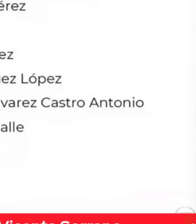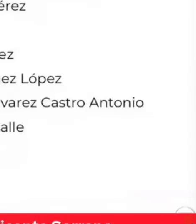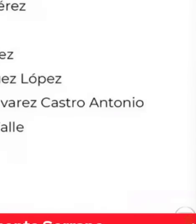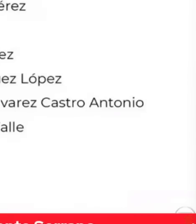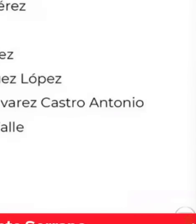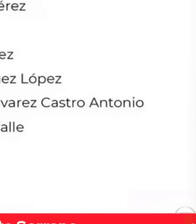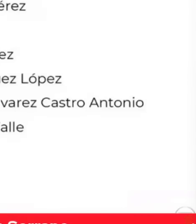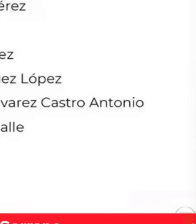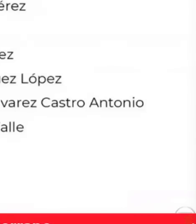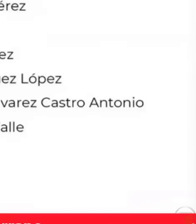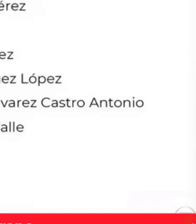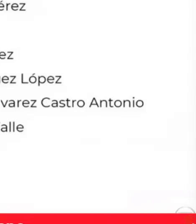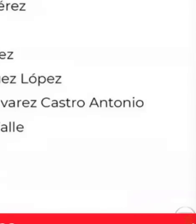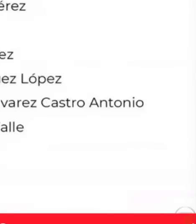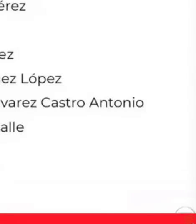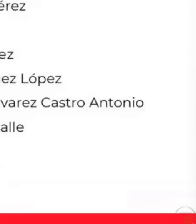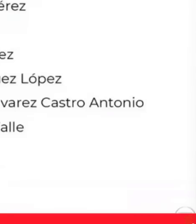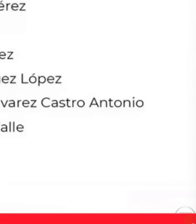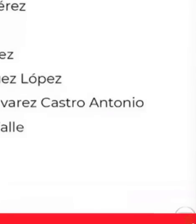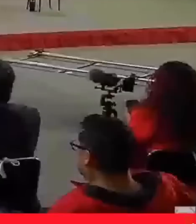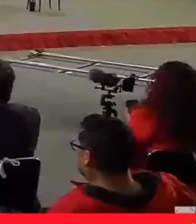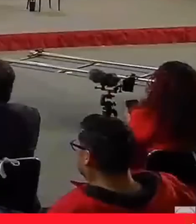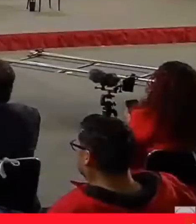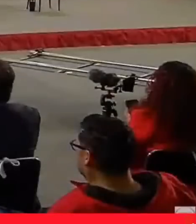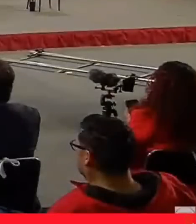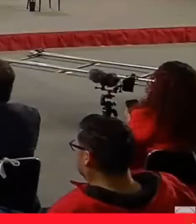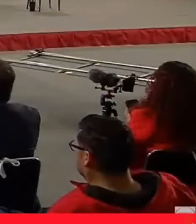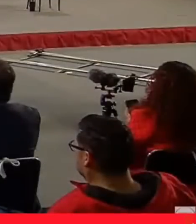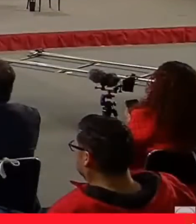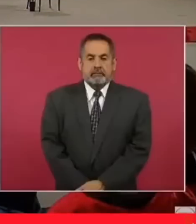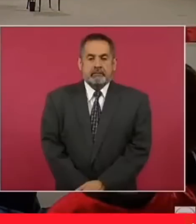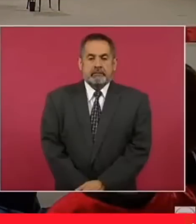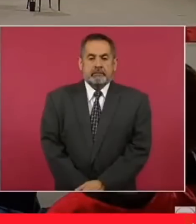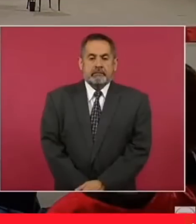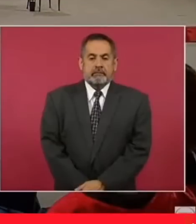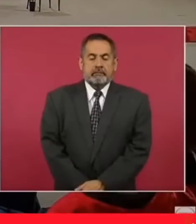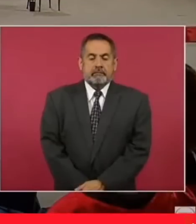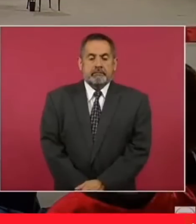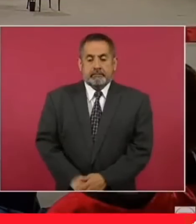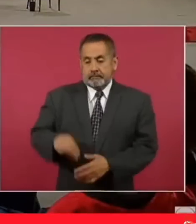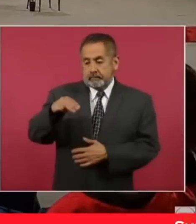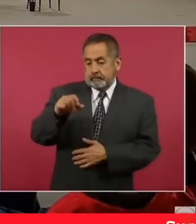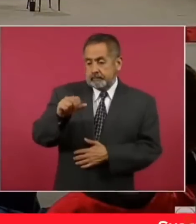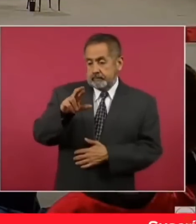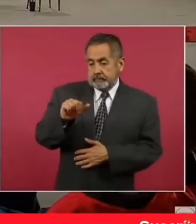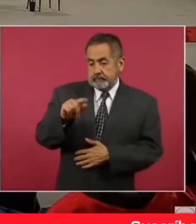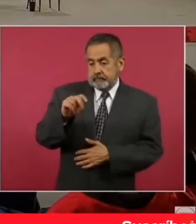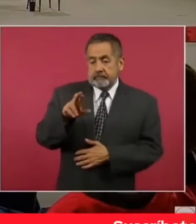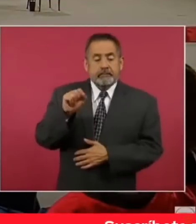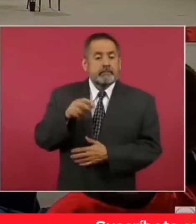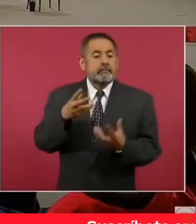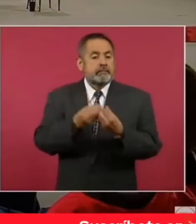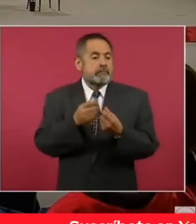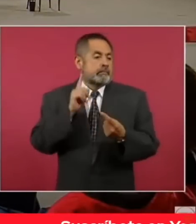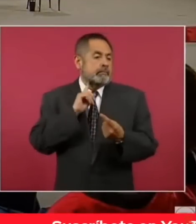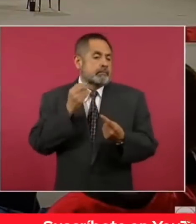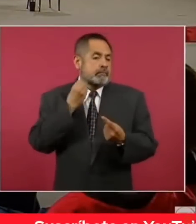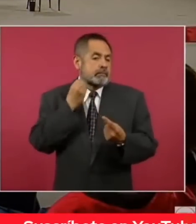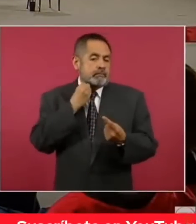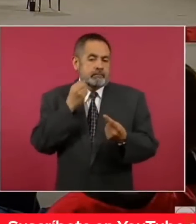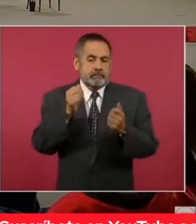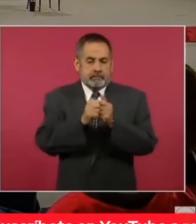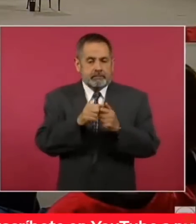Profedet en el gobierno de Enrique Peña Nieto. María Teresa Aguilar Álvarez Castro, abogada de Mexicanos Primero.